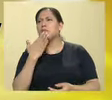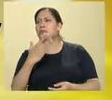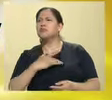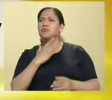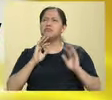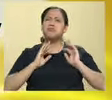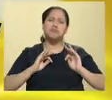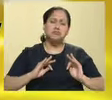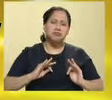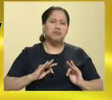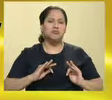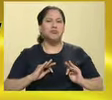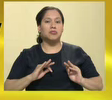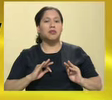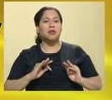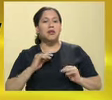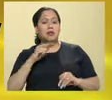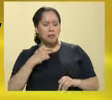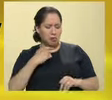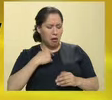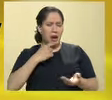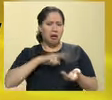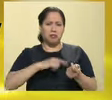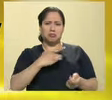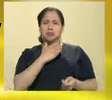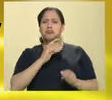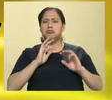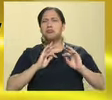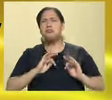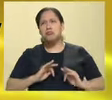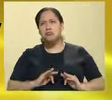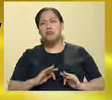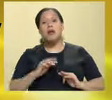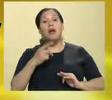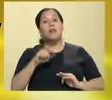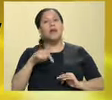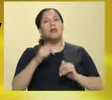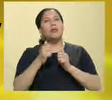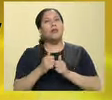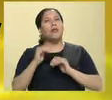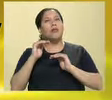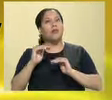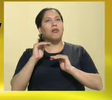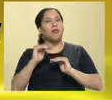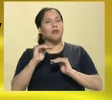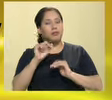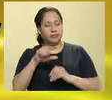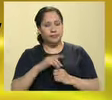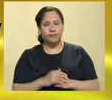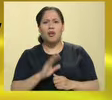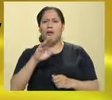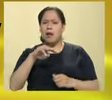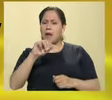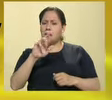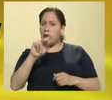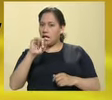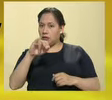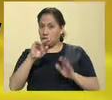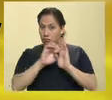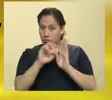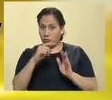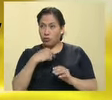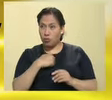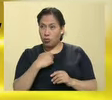vivo tranquilo, hay tranquilidad emocional y entonces ahí me estanco. Oye, Martín, pero si quieres hacer eso conscientemente, ¿está